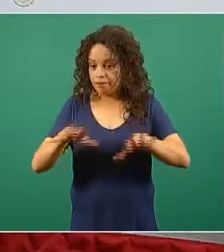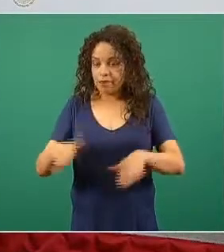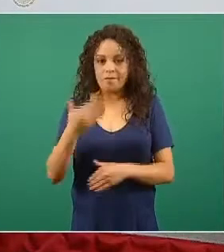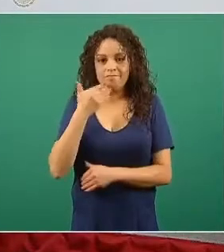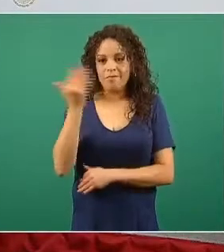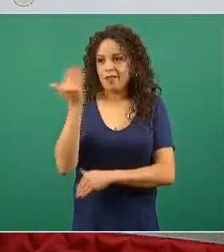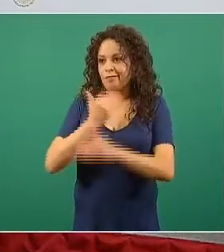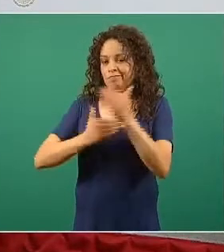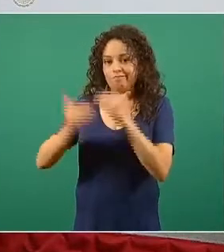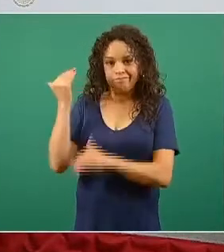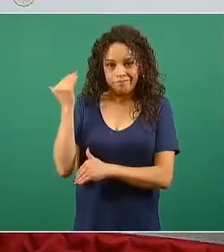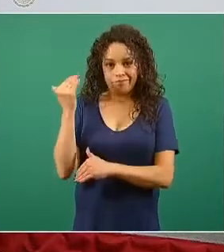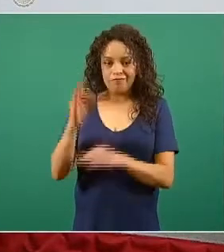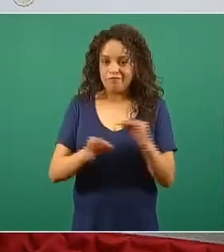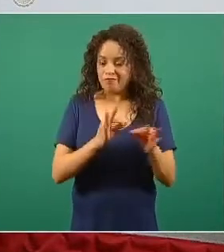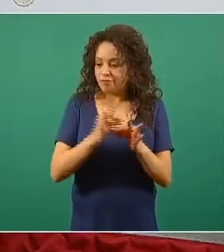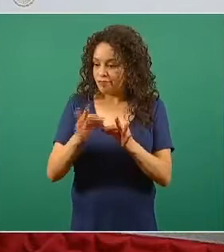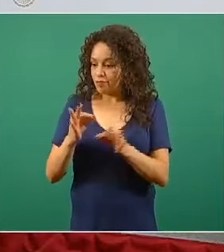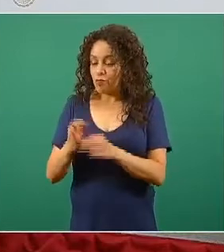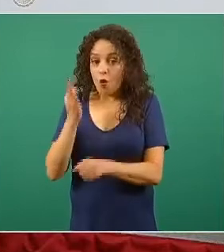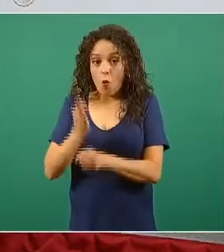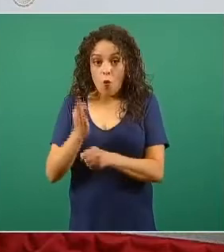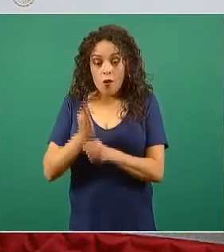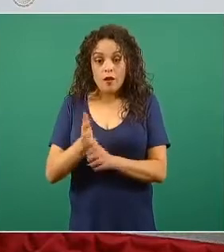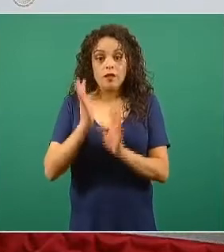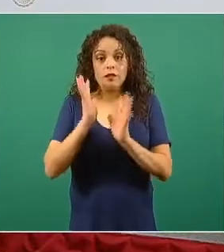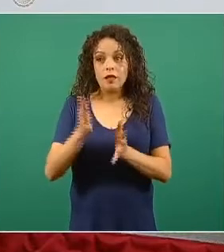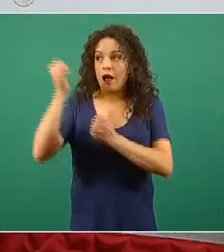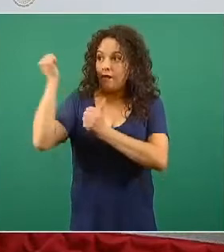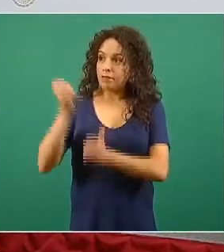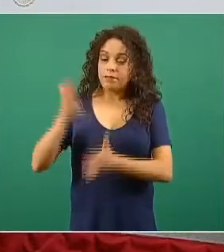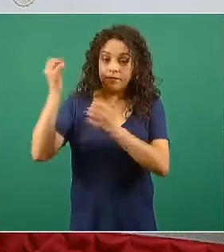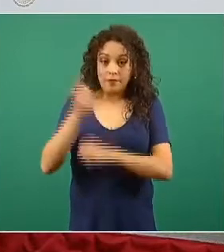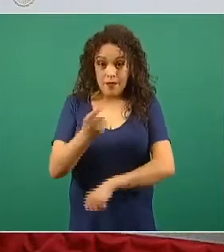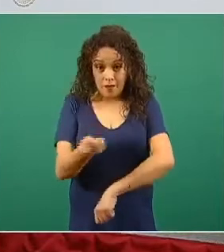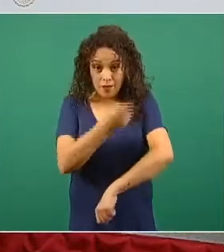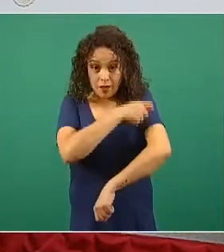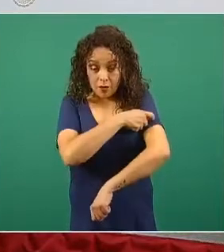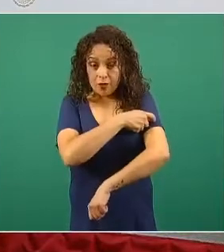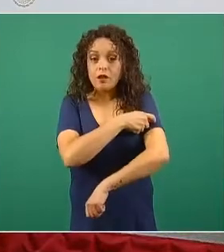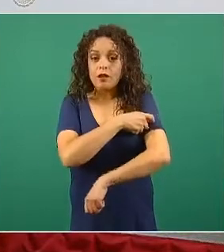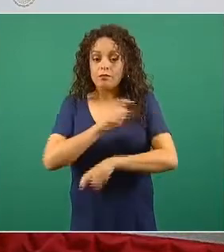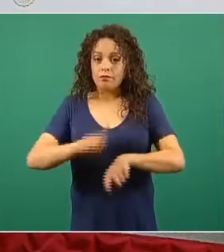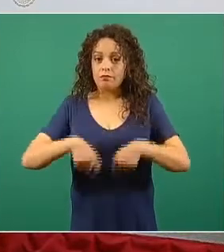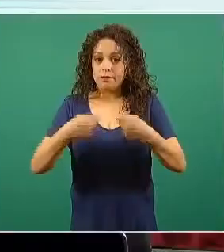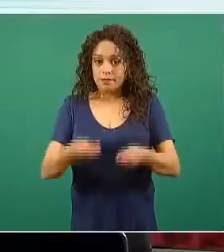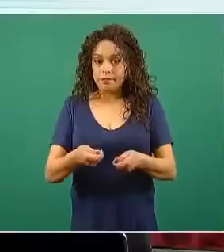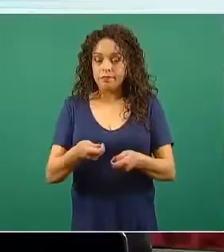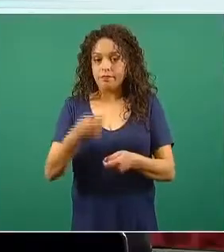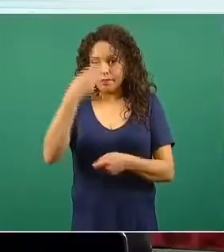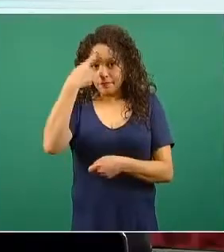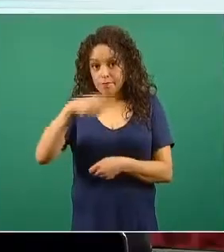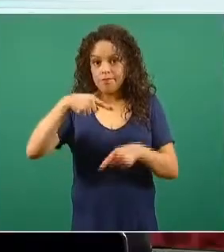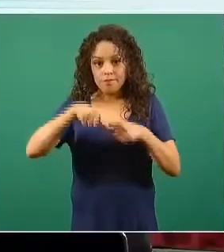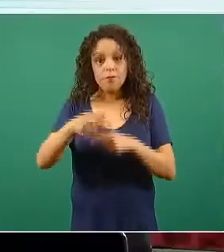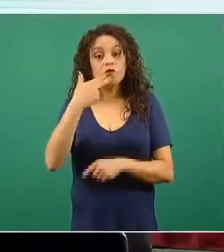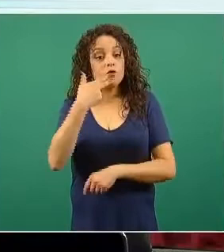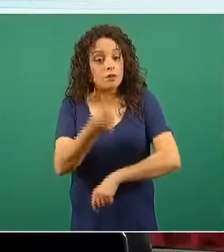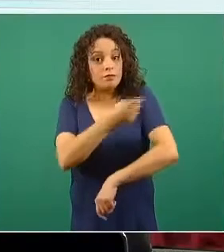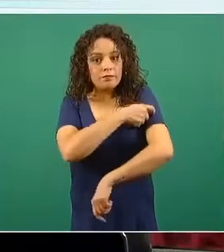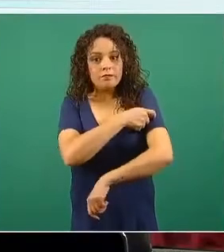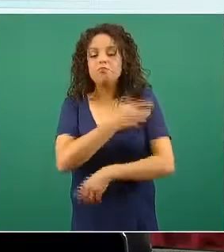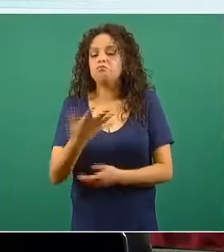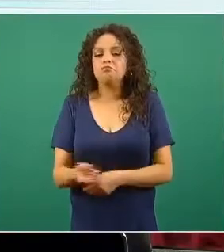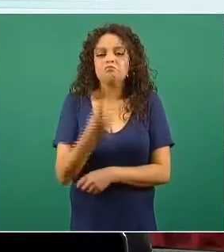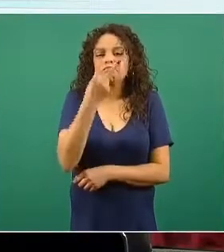y que prácticamente todas las vacunas que hasta el momento han arribado y que se han destinado a la aplicación estén solo a